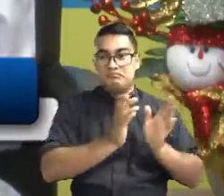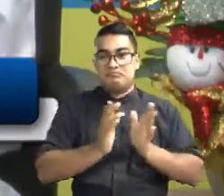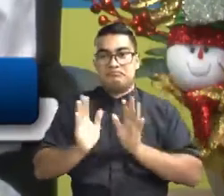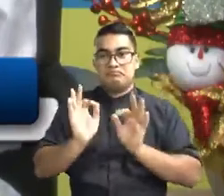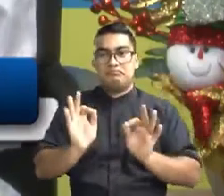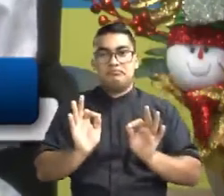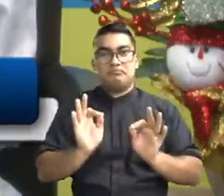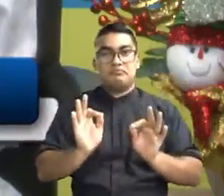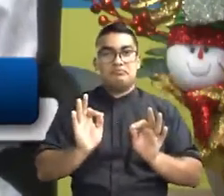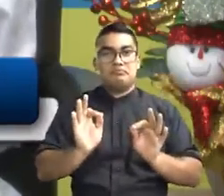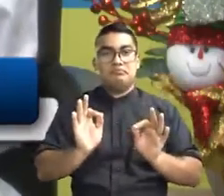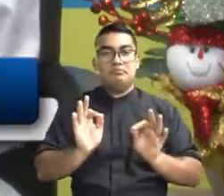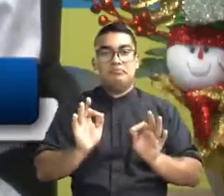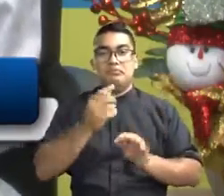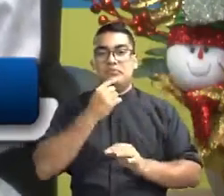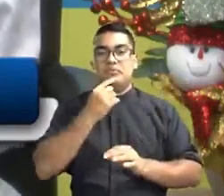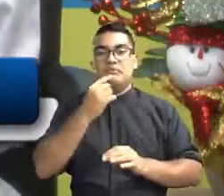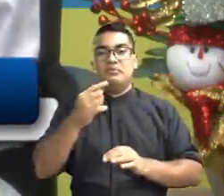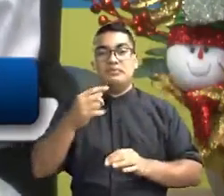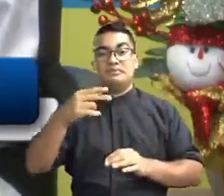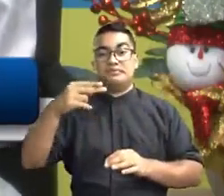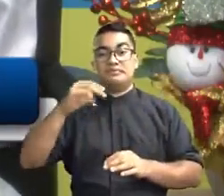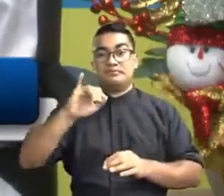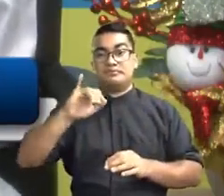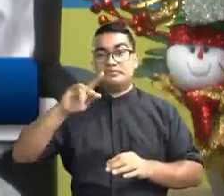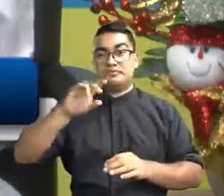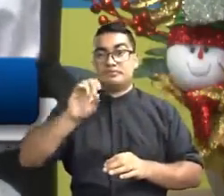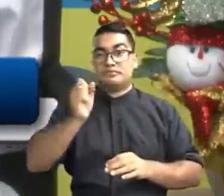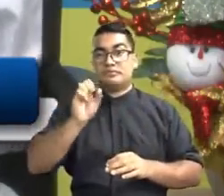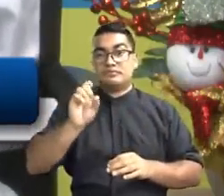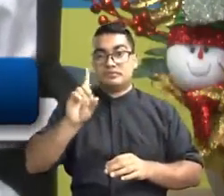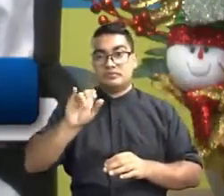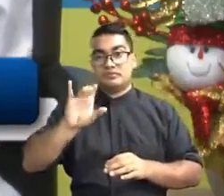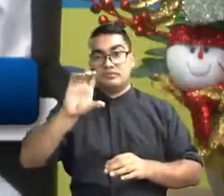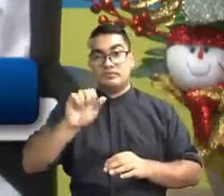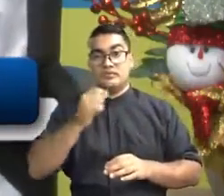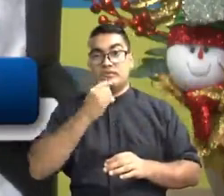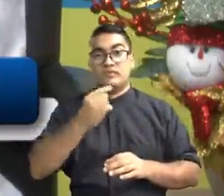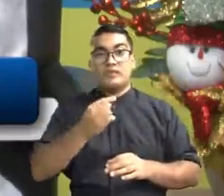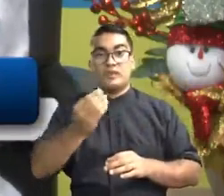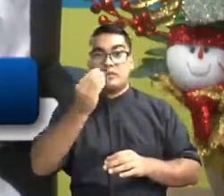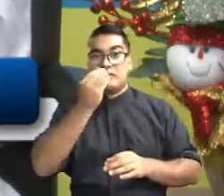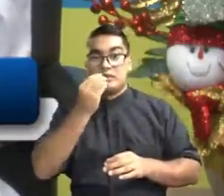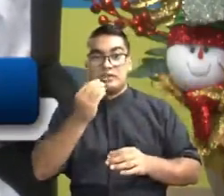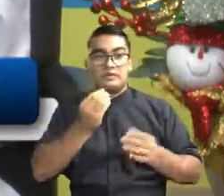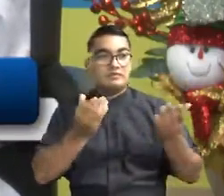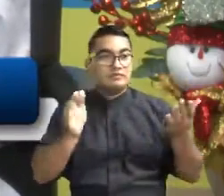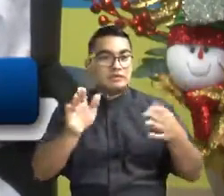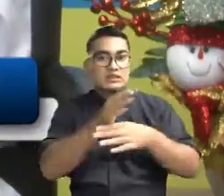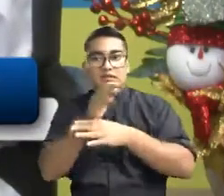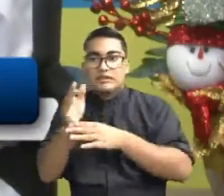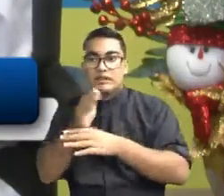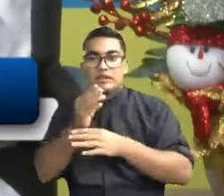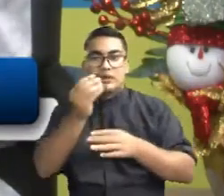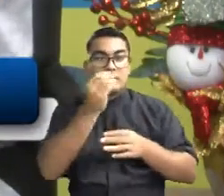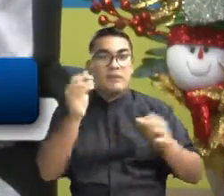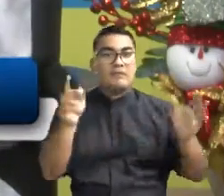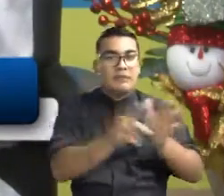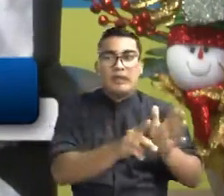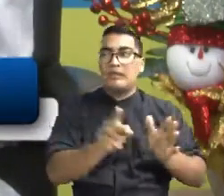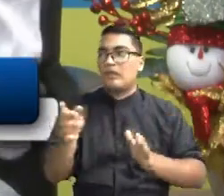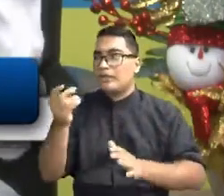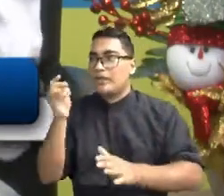dieta hiposódica, ¿verdad? Una dieta balanceada tampoco lo podemos restringir de todo tipo de alimento, porque se